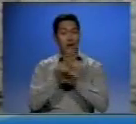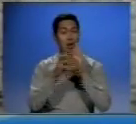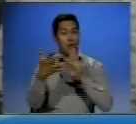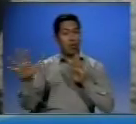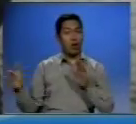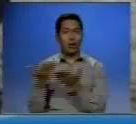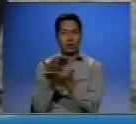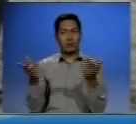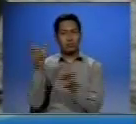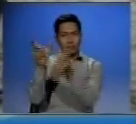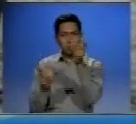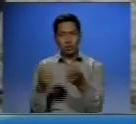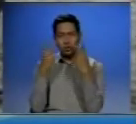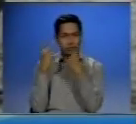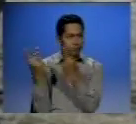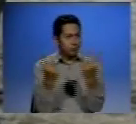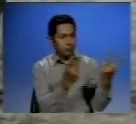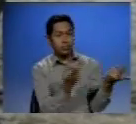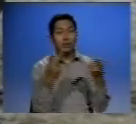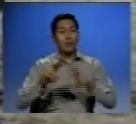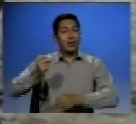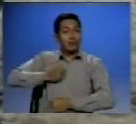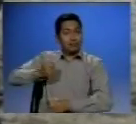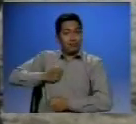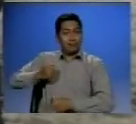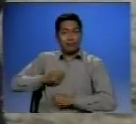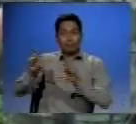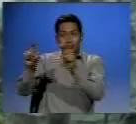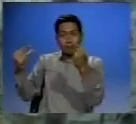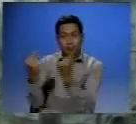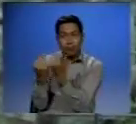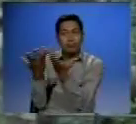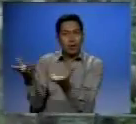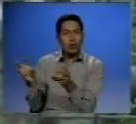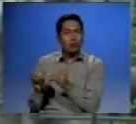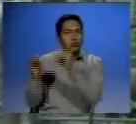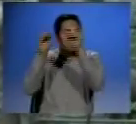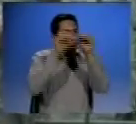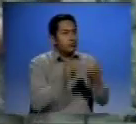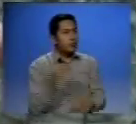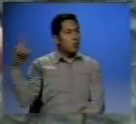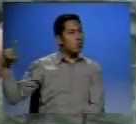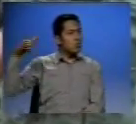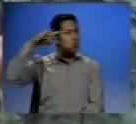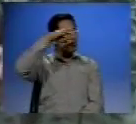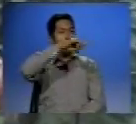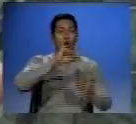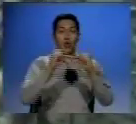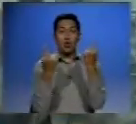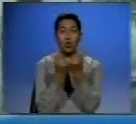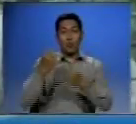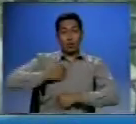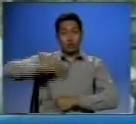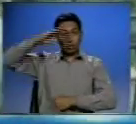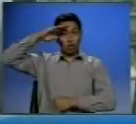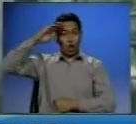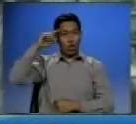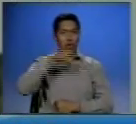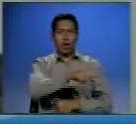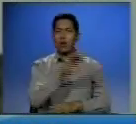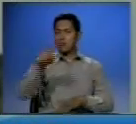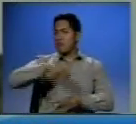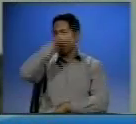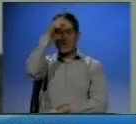por ello se pidió la colaboración de la Brigada de Selva Pastaza, que movilizó por vía aérea a un grupo de soldados expertos en